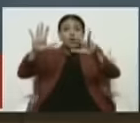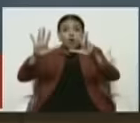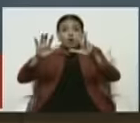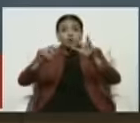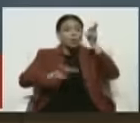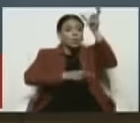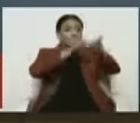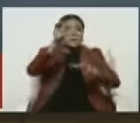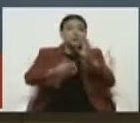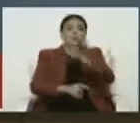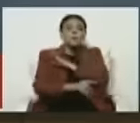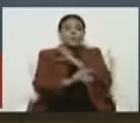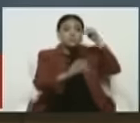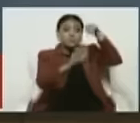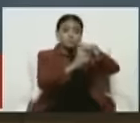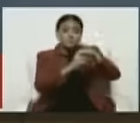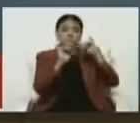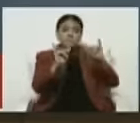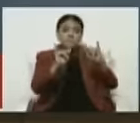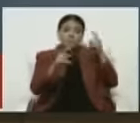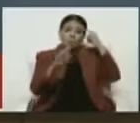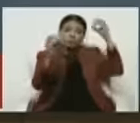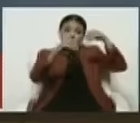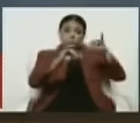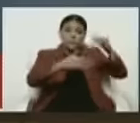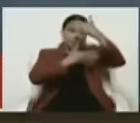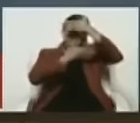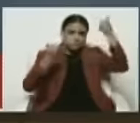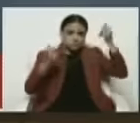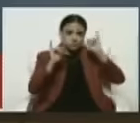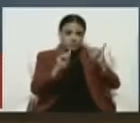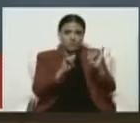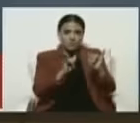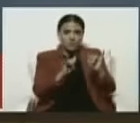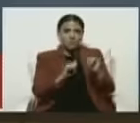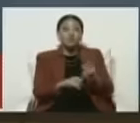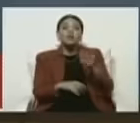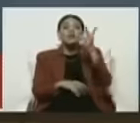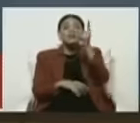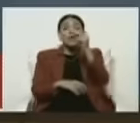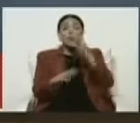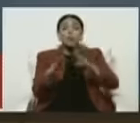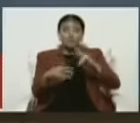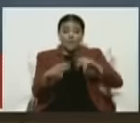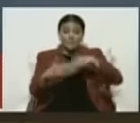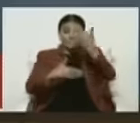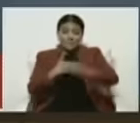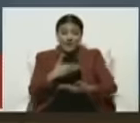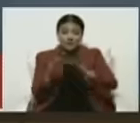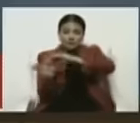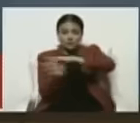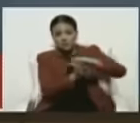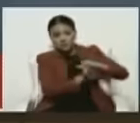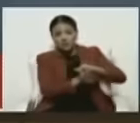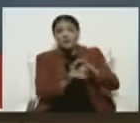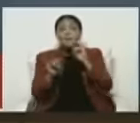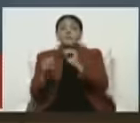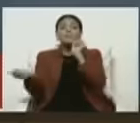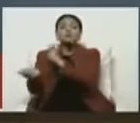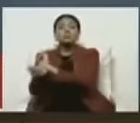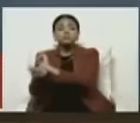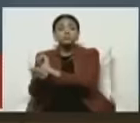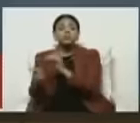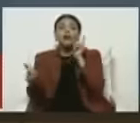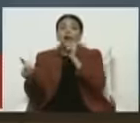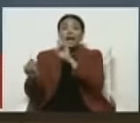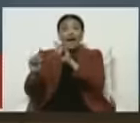sujetos pertenecientes a esta banda. En la segunda etapa se inició tras la toma del penal de Tocorón, realizada